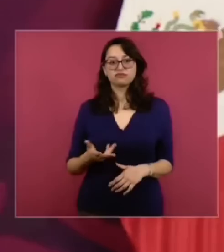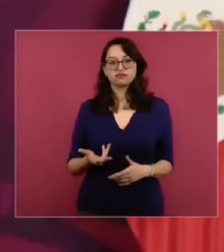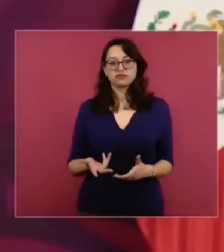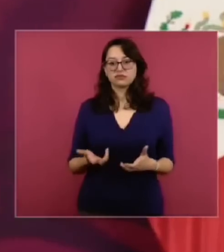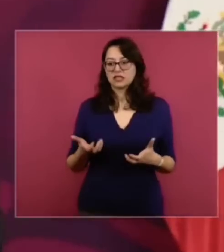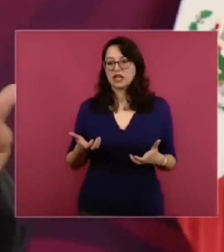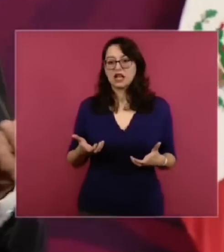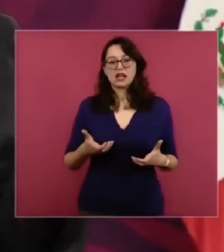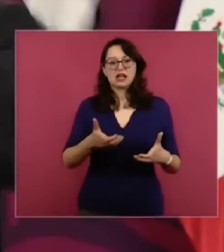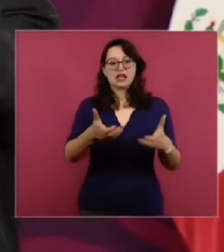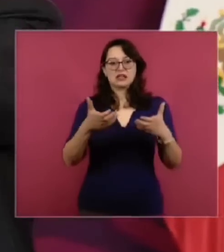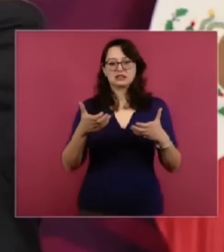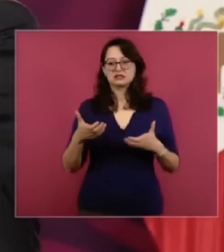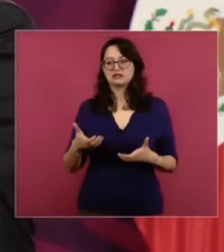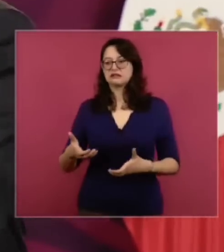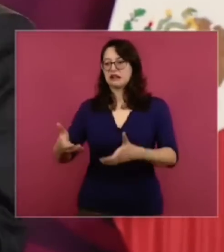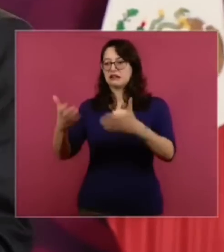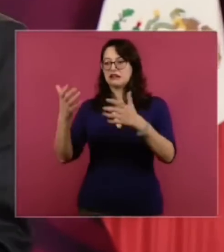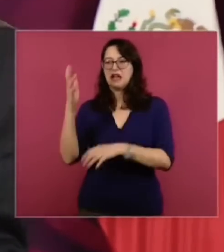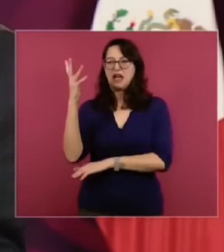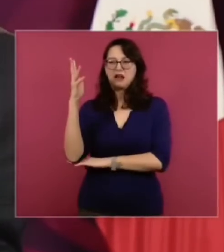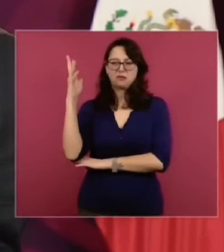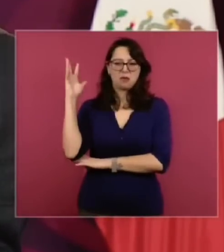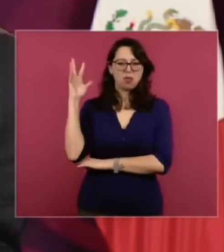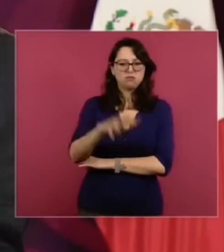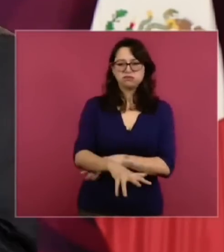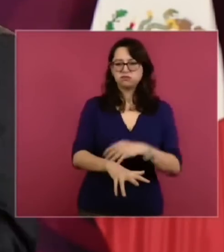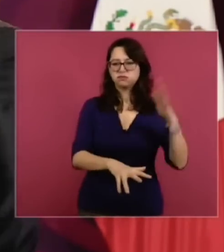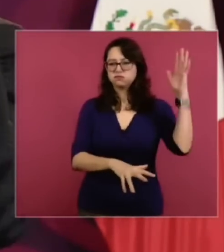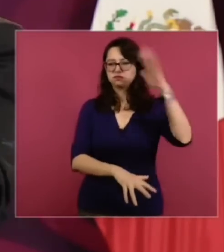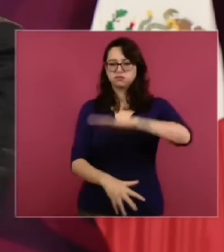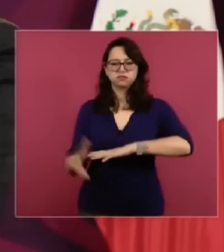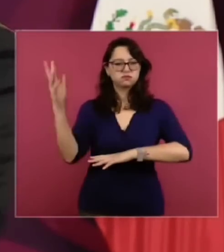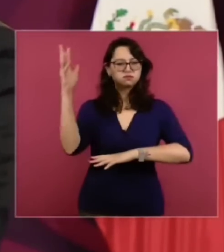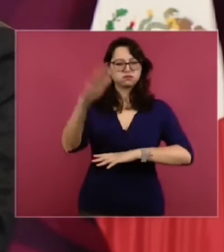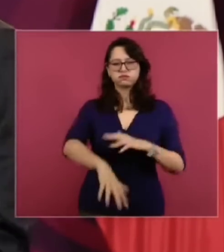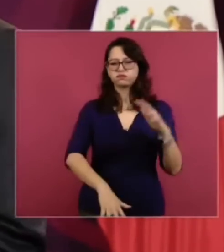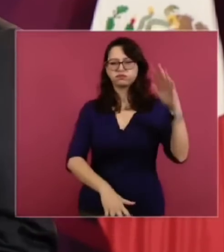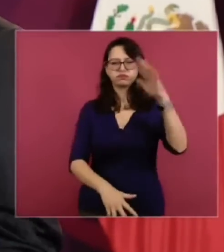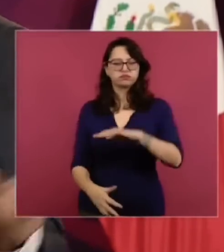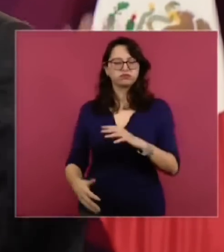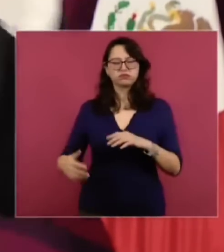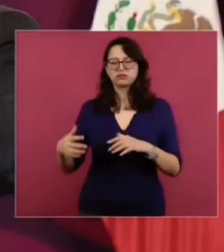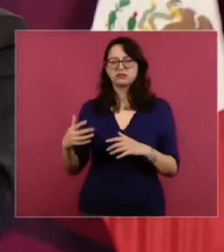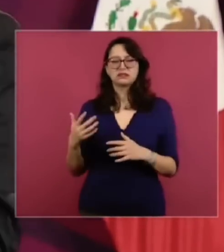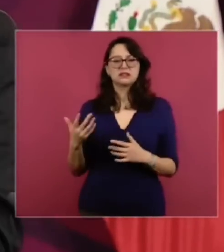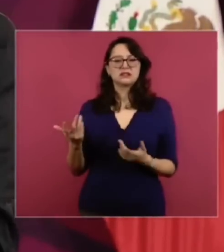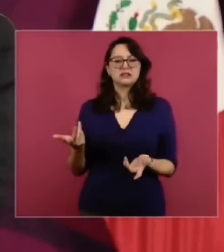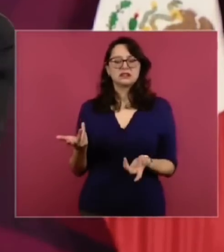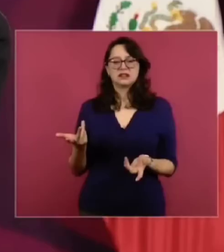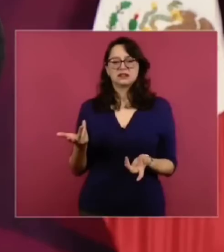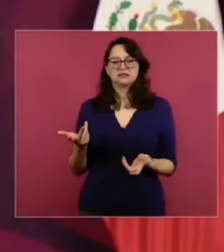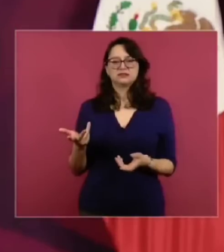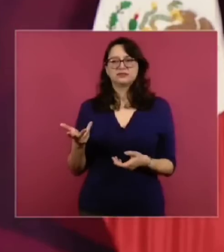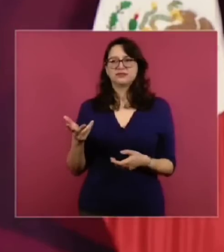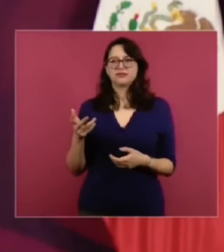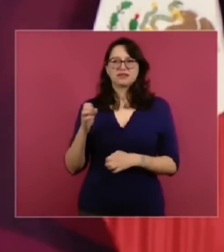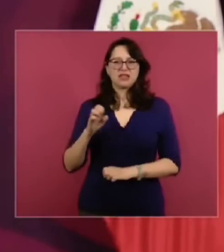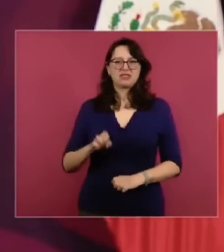con árboles caídos todas las caí encima de